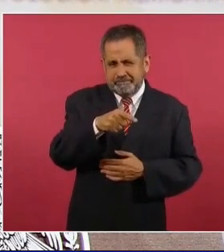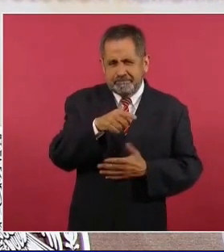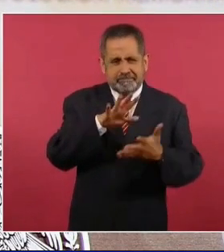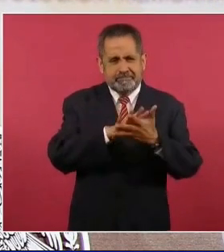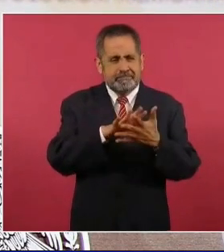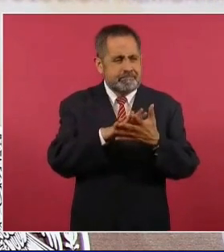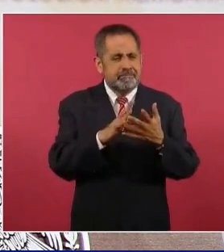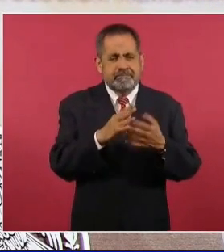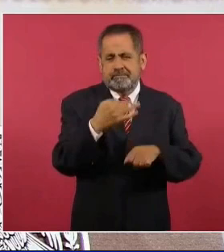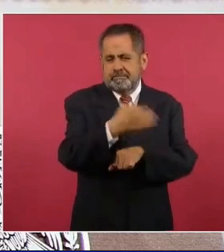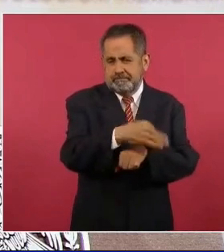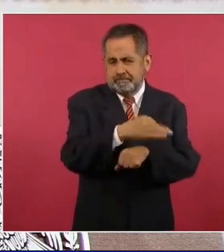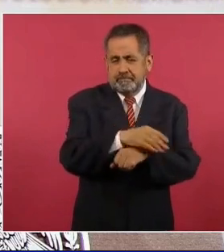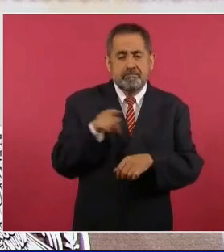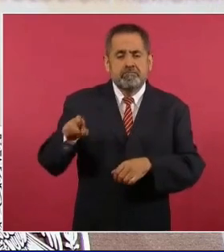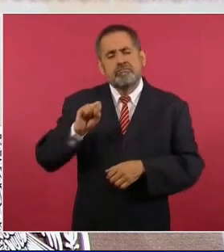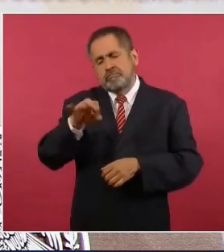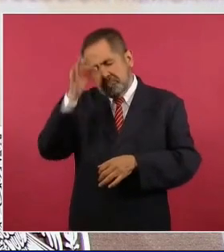preventiva.